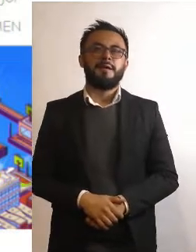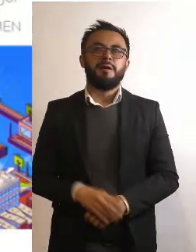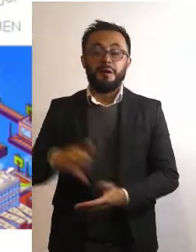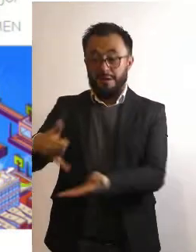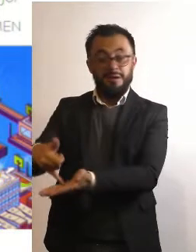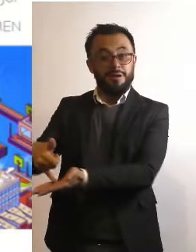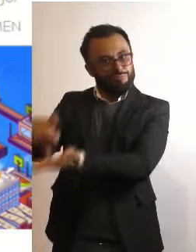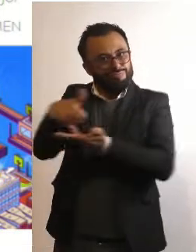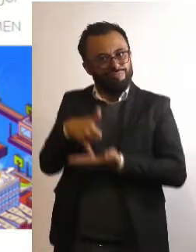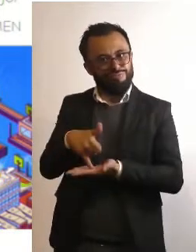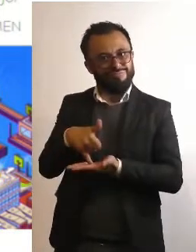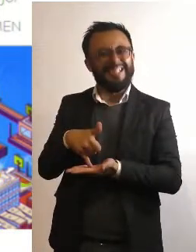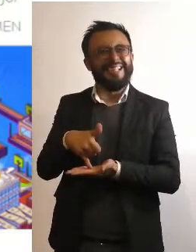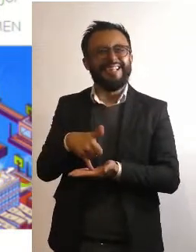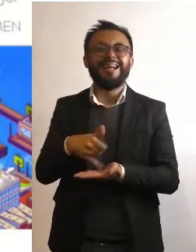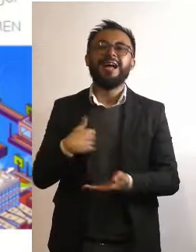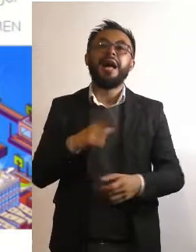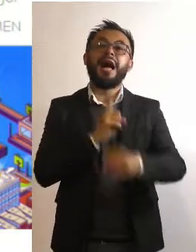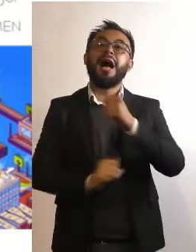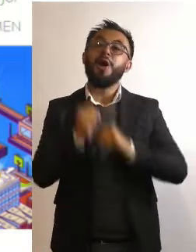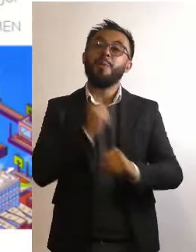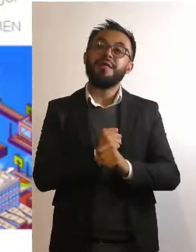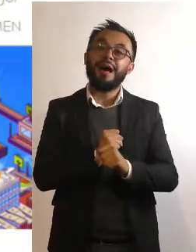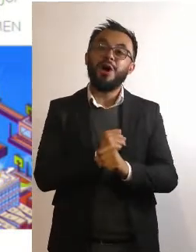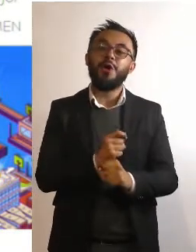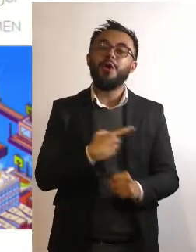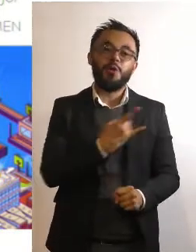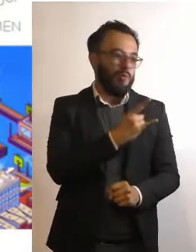año, el año pasado.